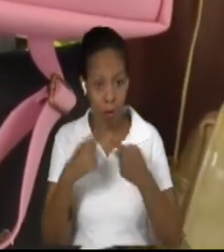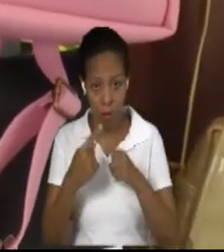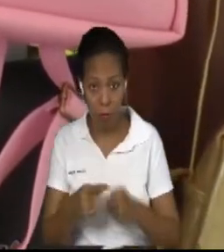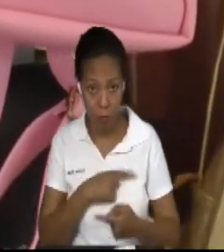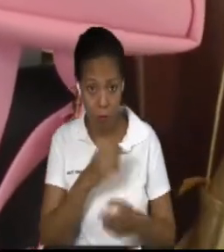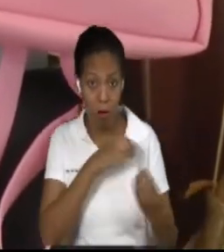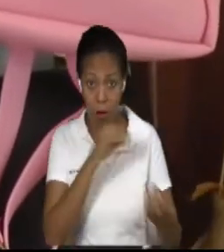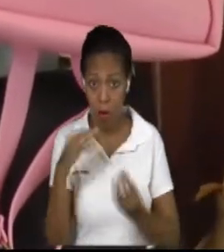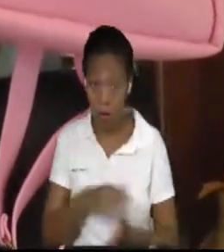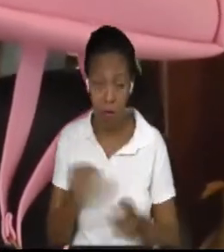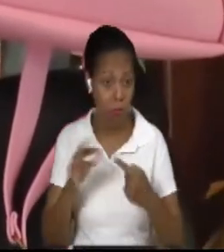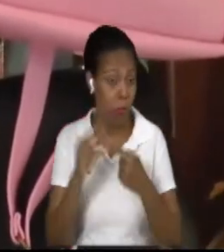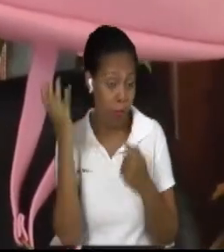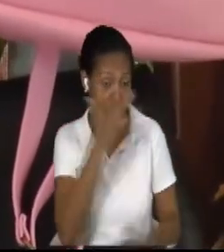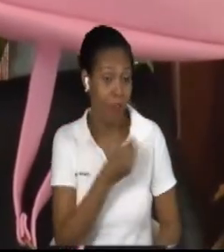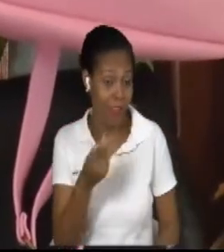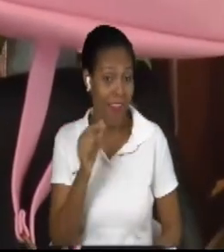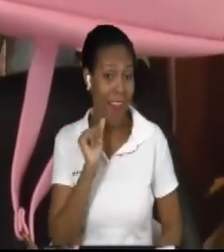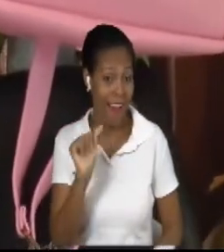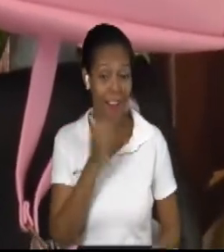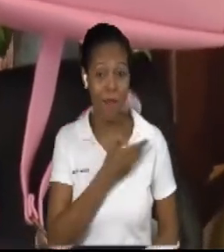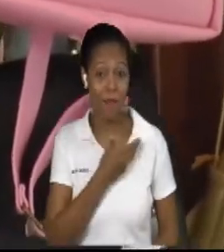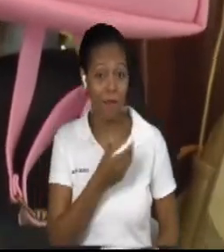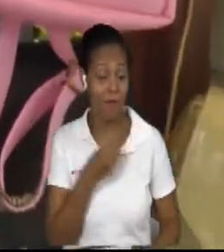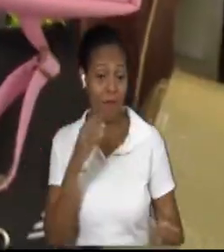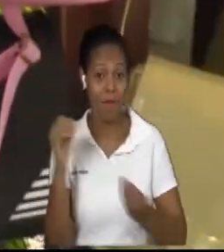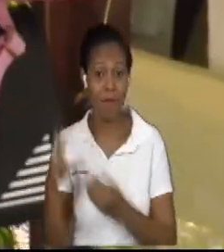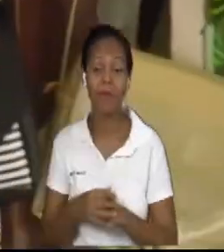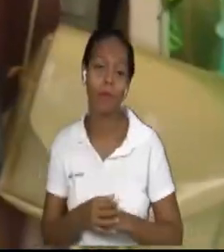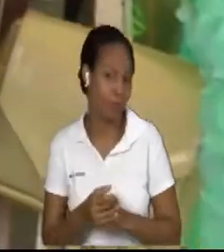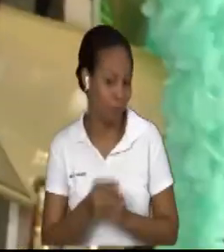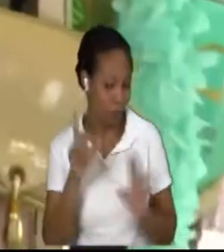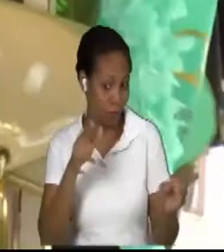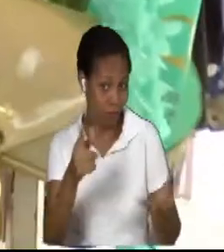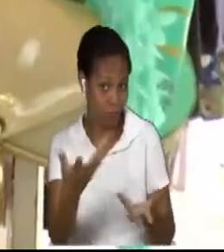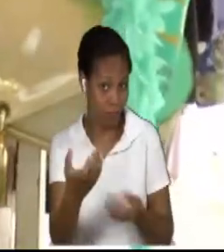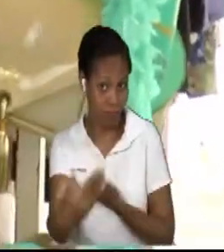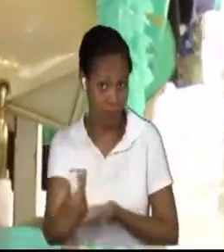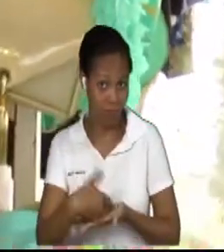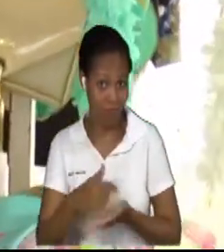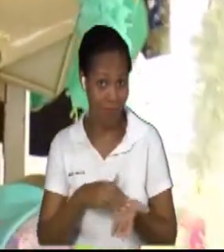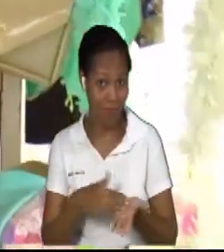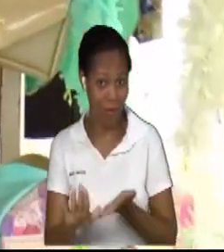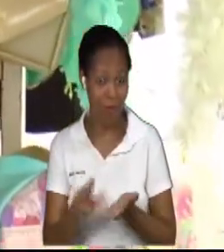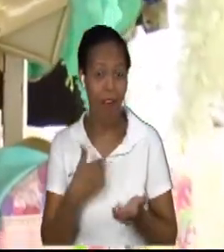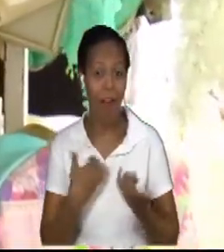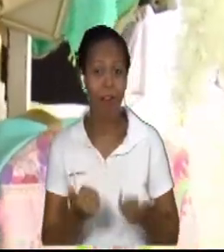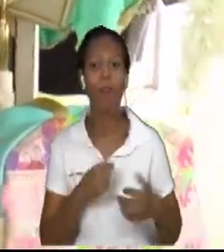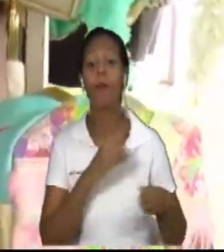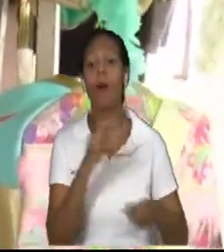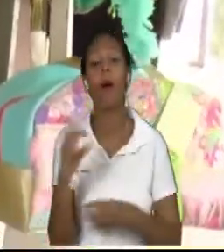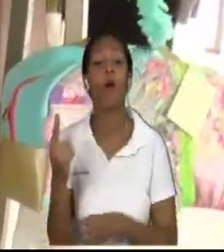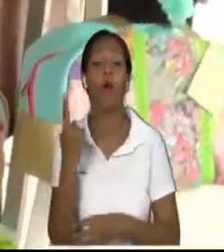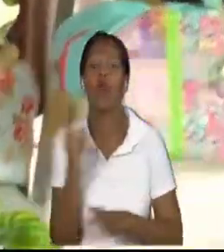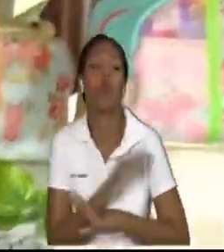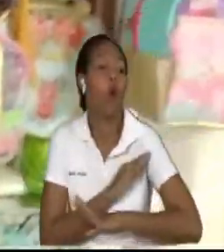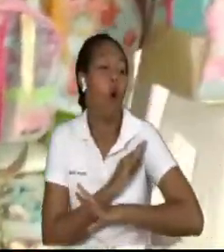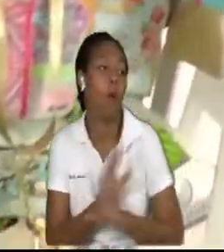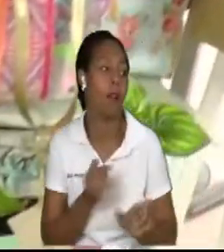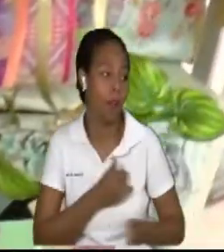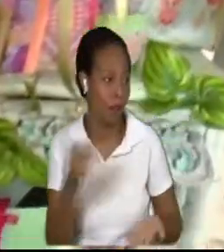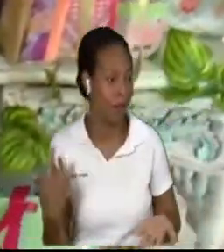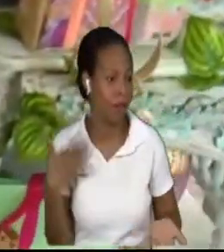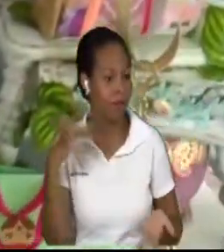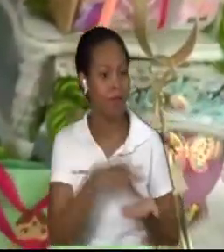lindos para la mamá, entonces esperamos que vengan y nos compren. Somos únicos distribuidores, solamente los vamos a encontrar en Lolitas y